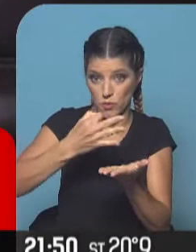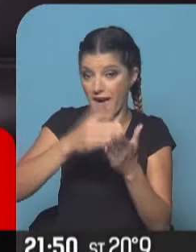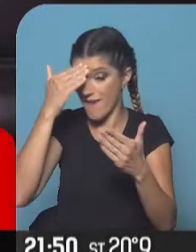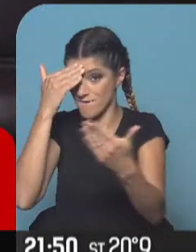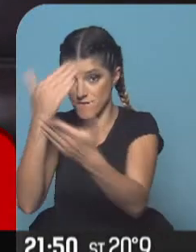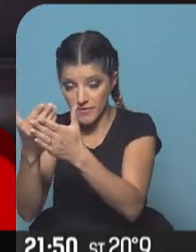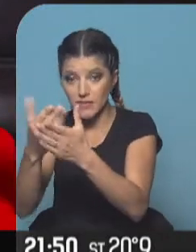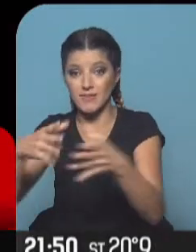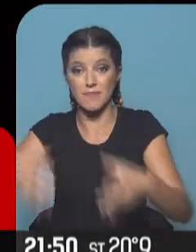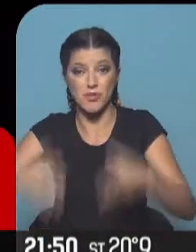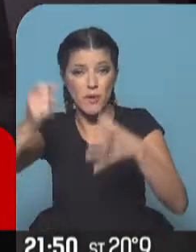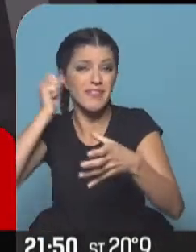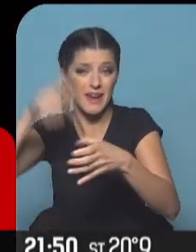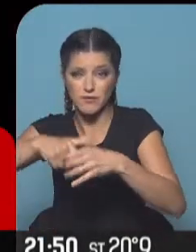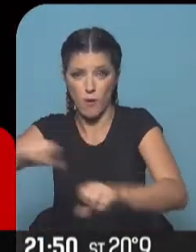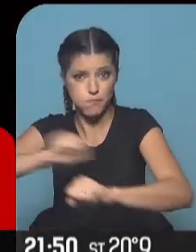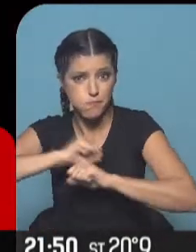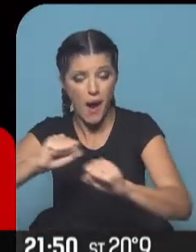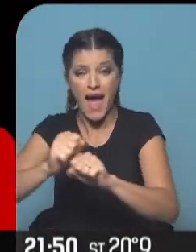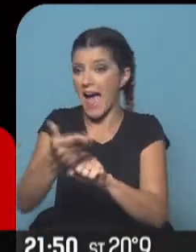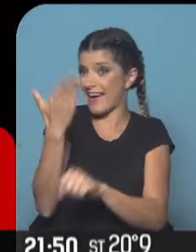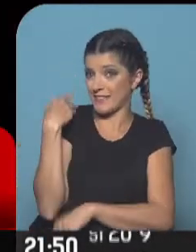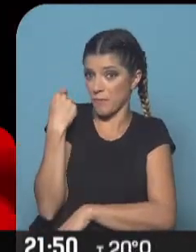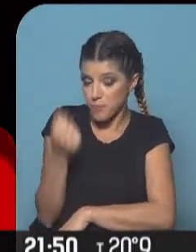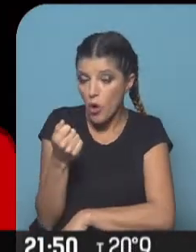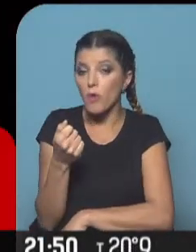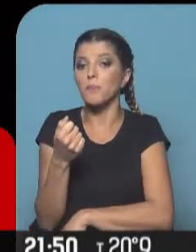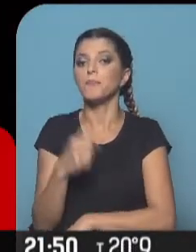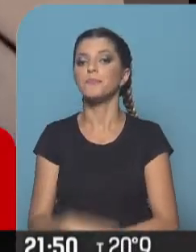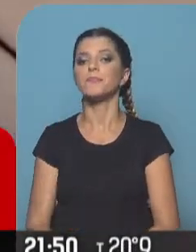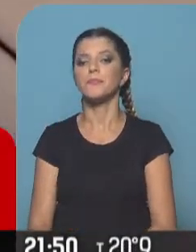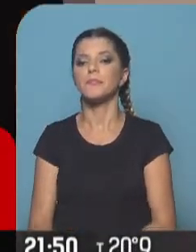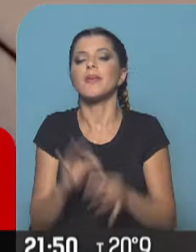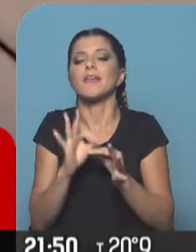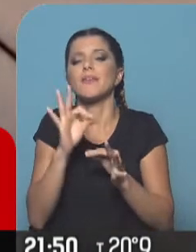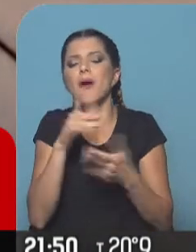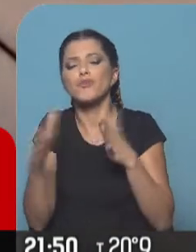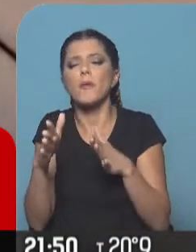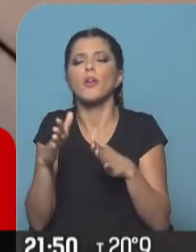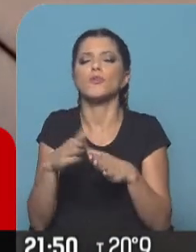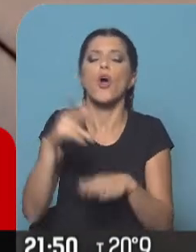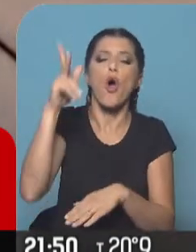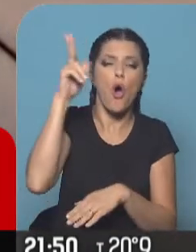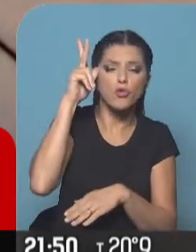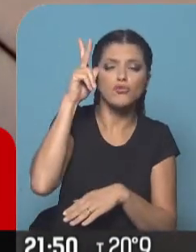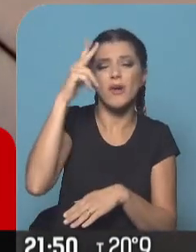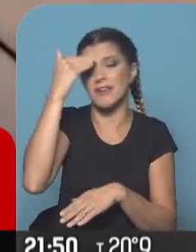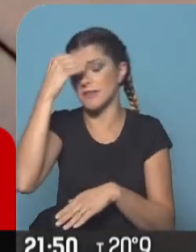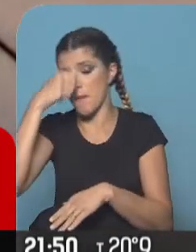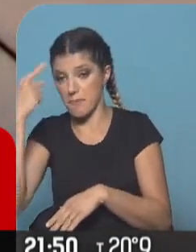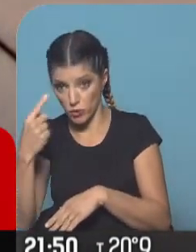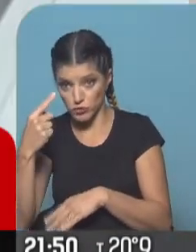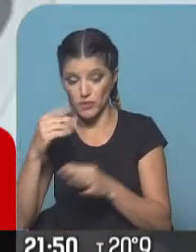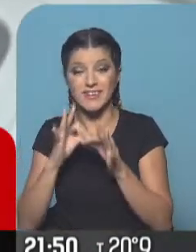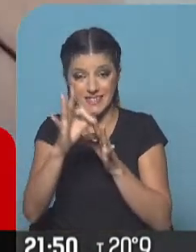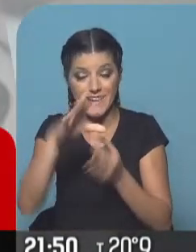de Buenos Aires. Esto se conoció hace instantes nada más. Ocurrió cerca de las 20:15 en la sede de la cantera que encabeza Cristian